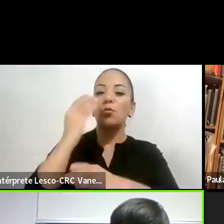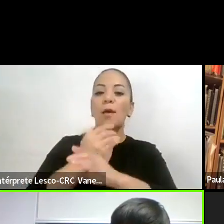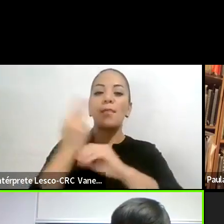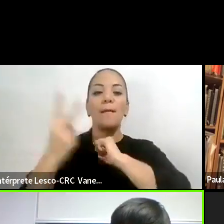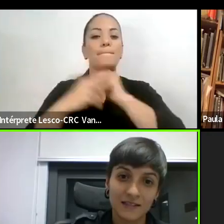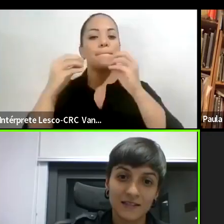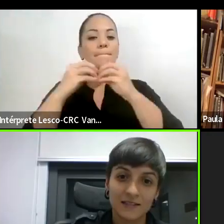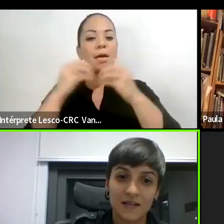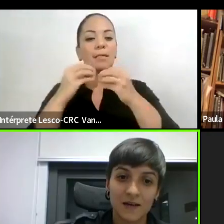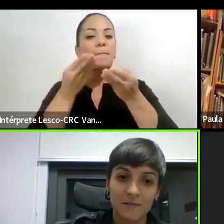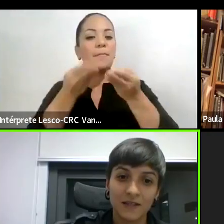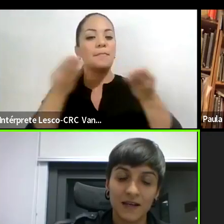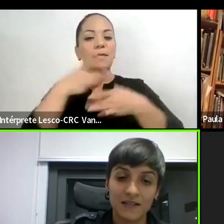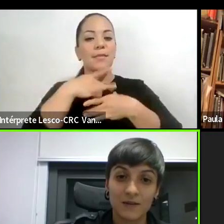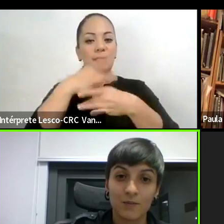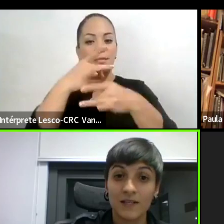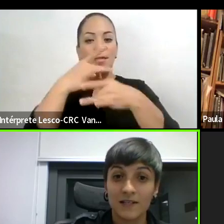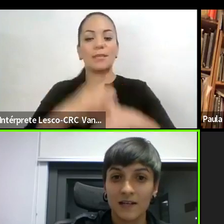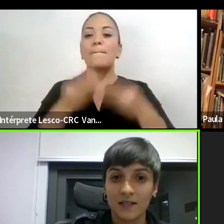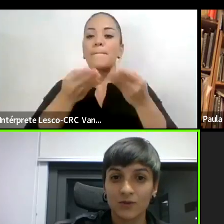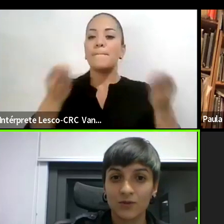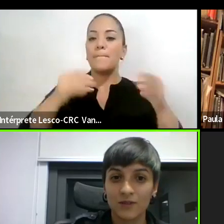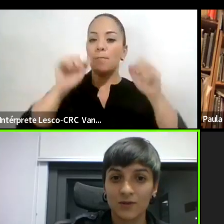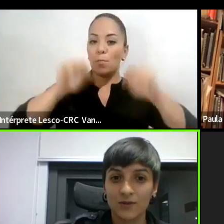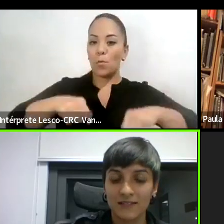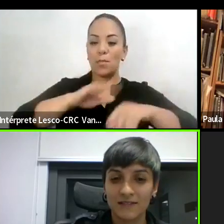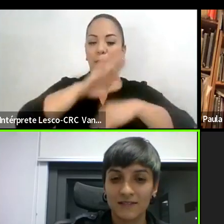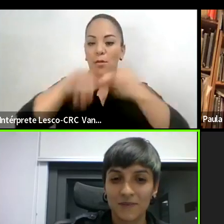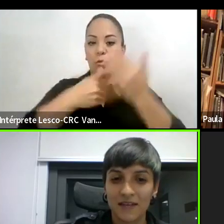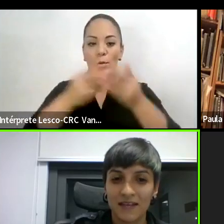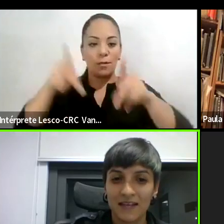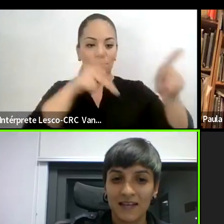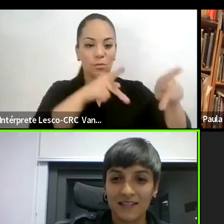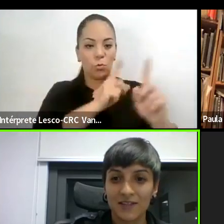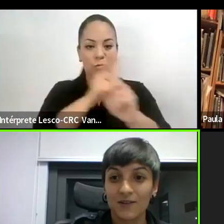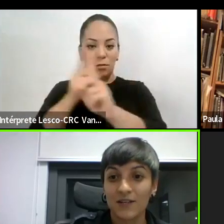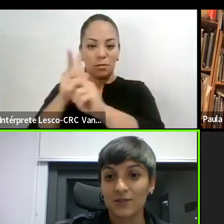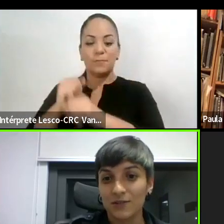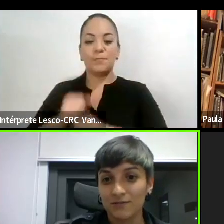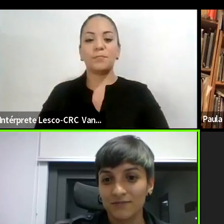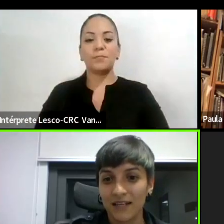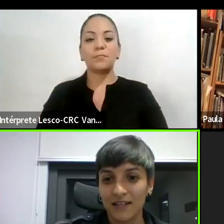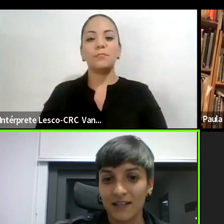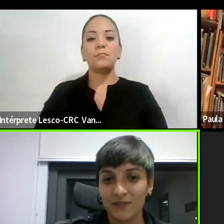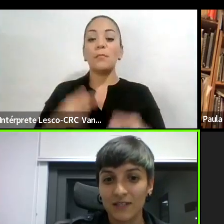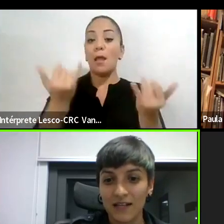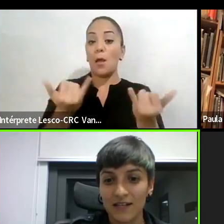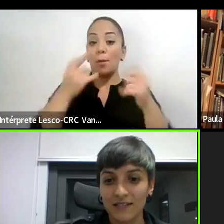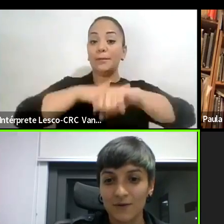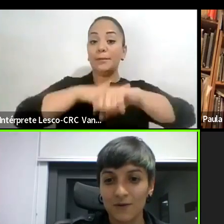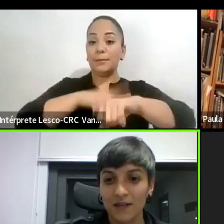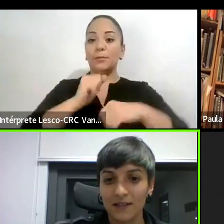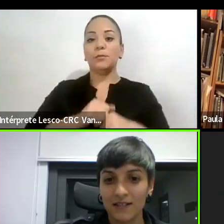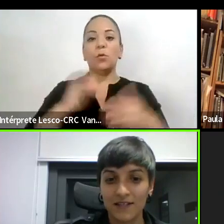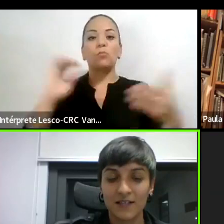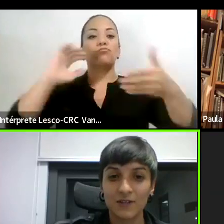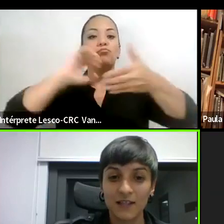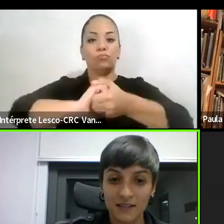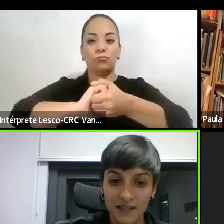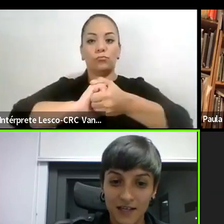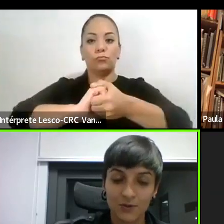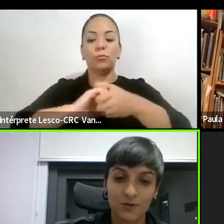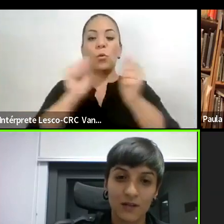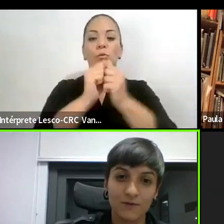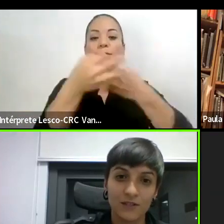más interesantes, materiales que puedan llegar a todos y todas. En esta ocasión, generando esta alianza con el Taller